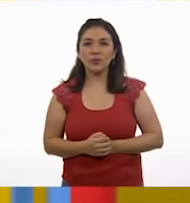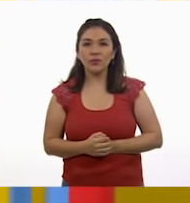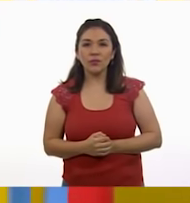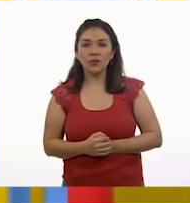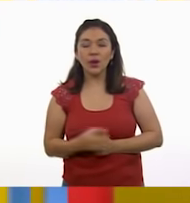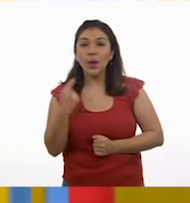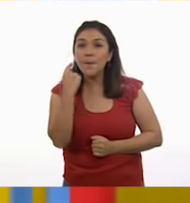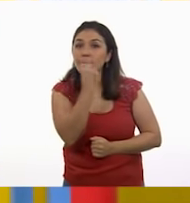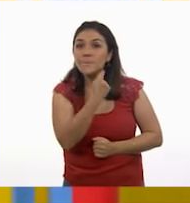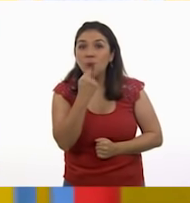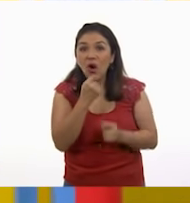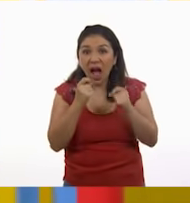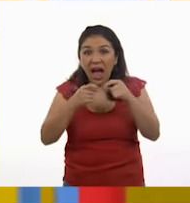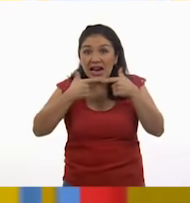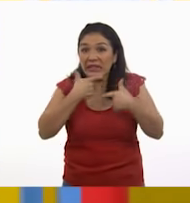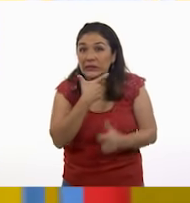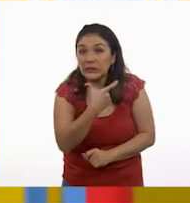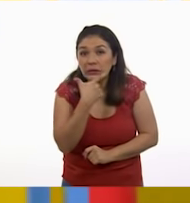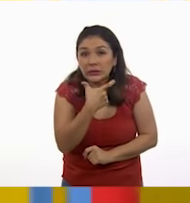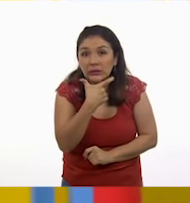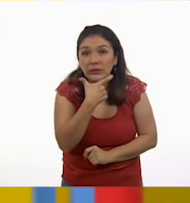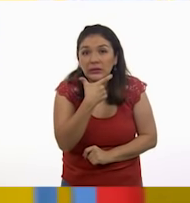boca grande